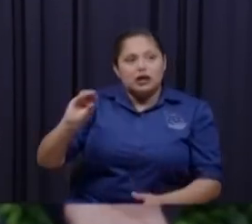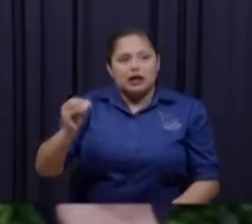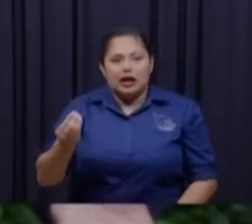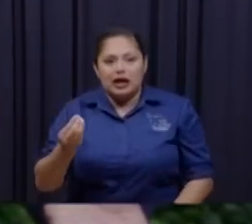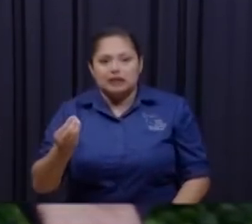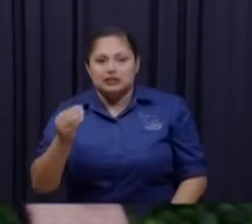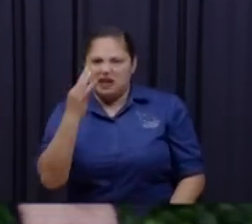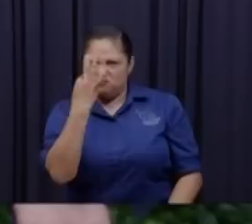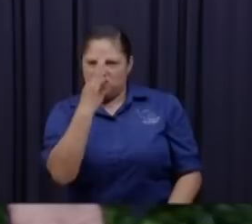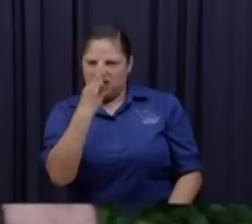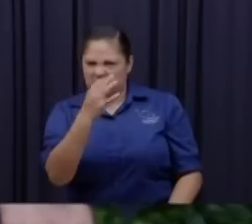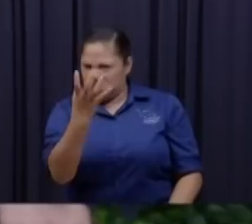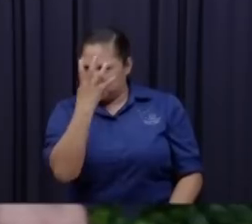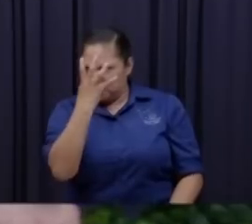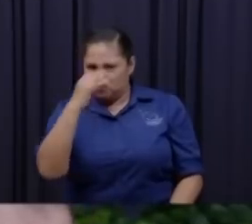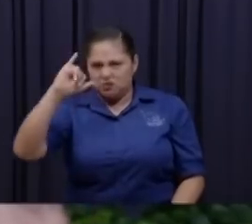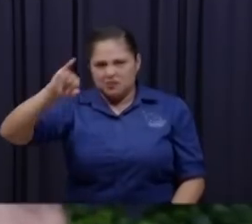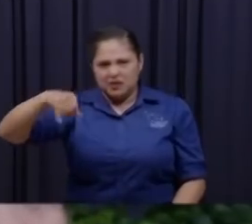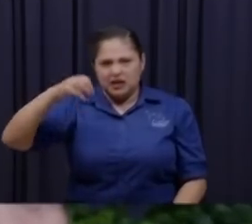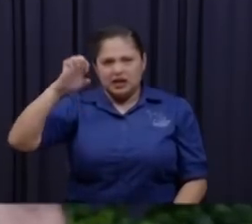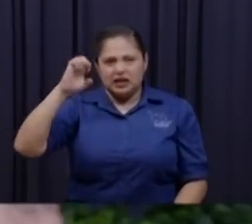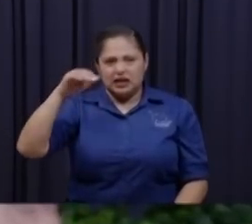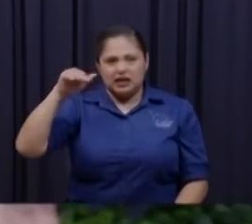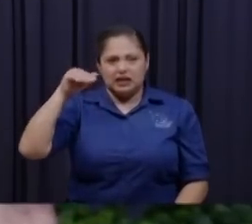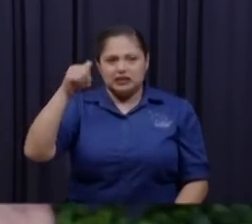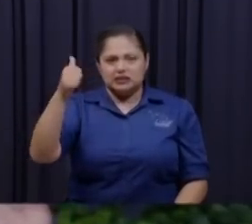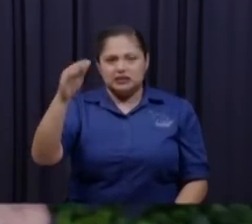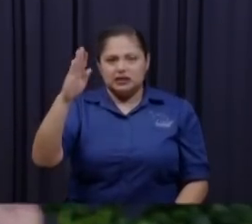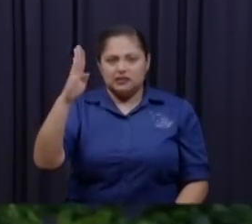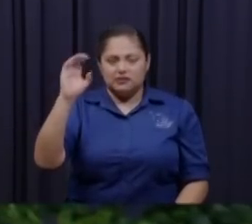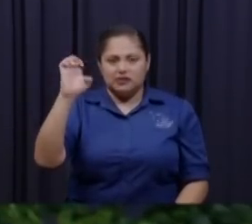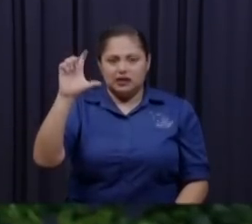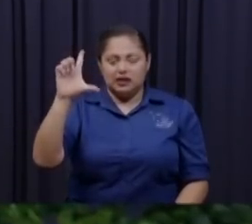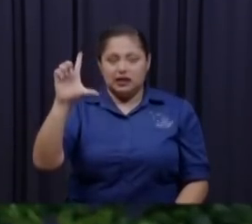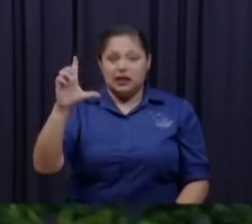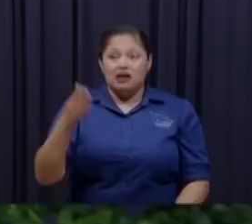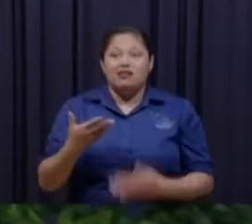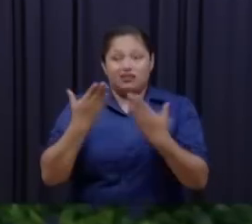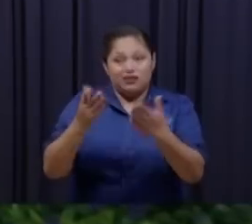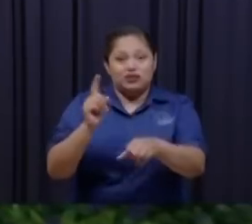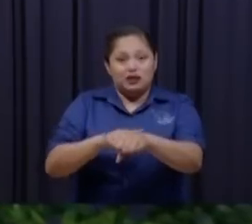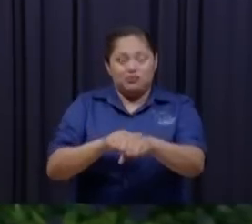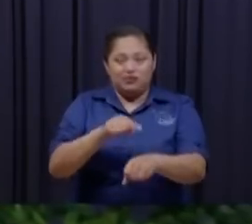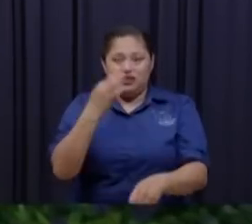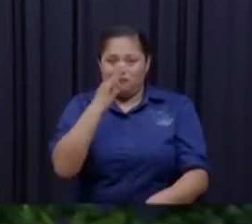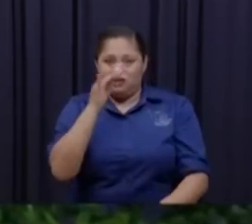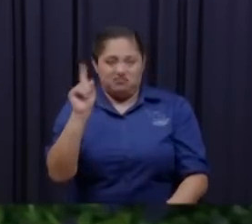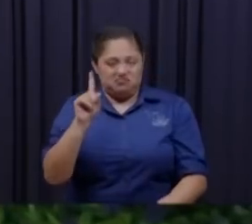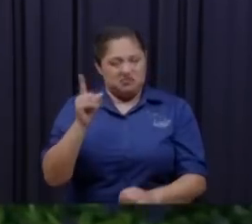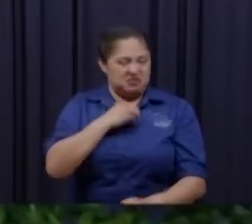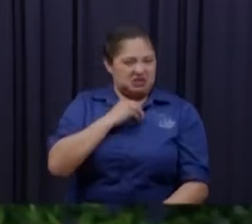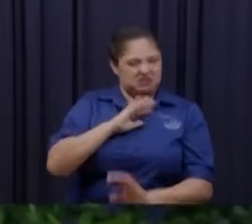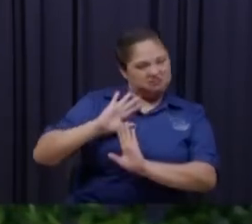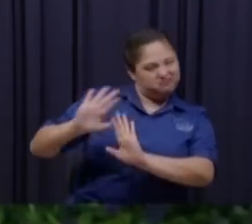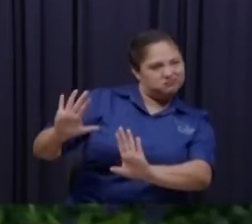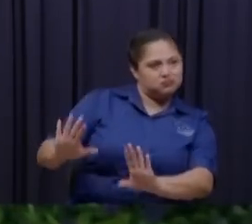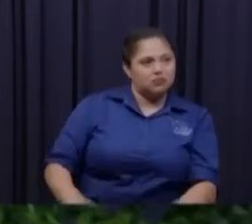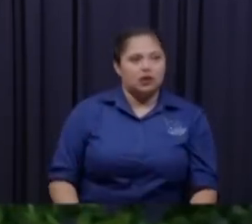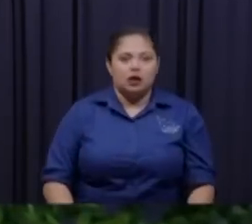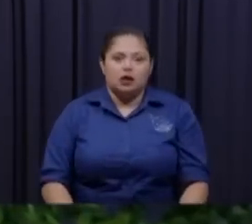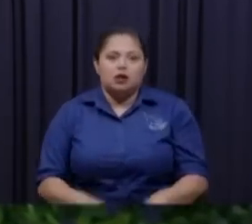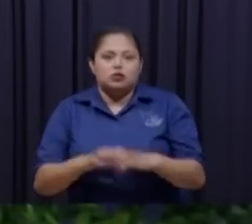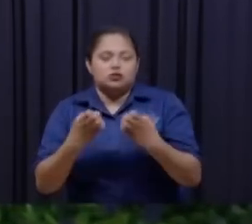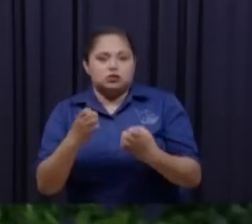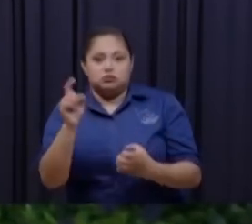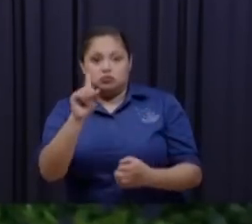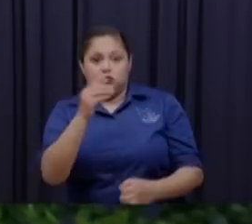le dio tiempo para arrepentirse y no quiso. Pero Dios dio esa oportunidad. Entonces, ¿no quieres? No, no